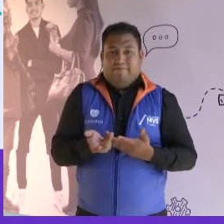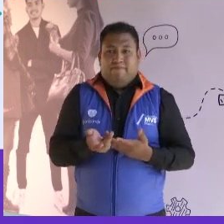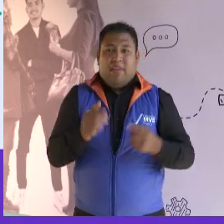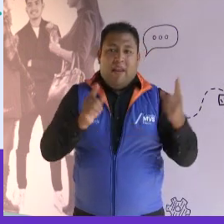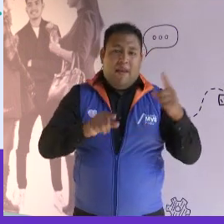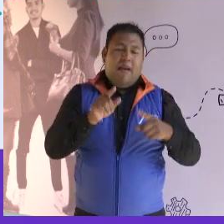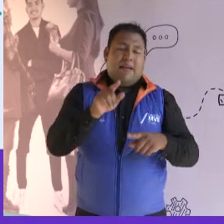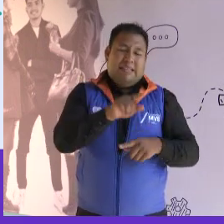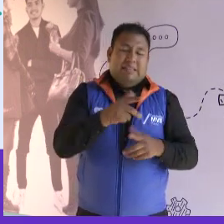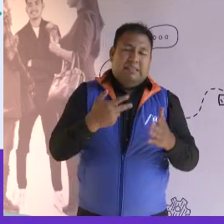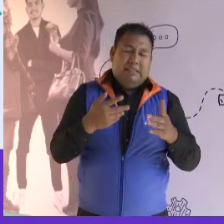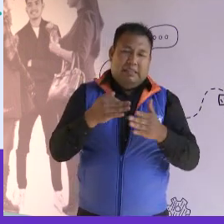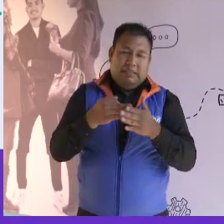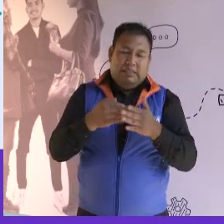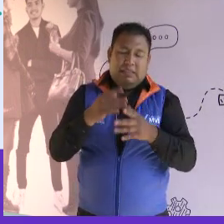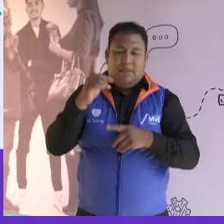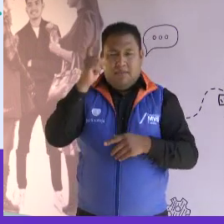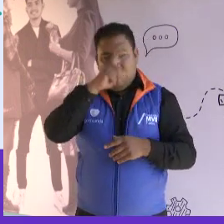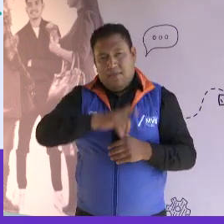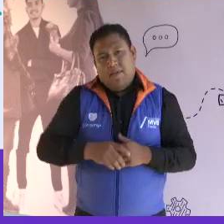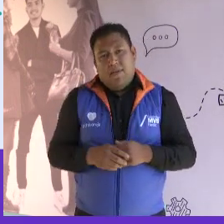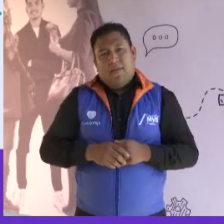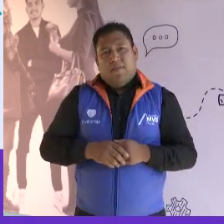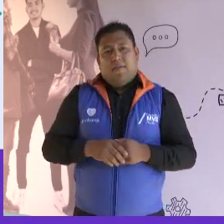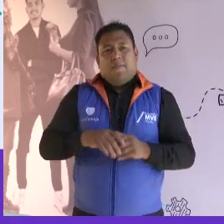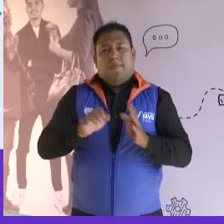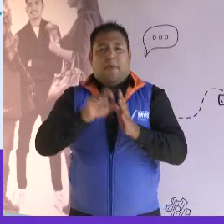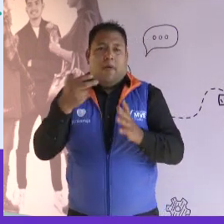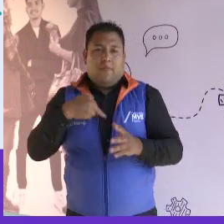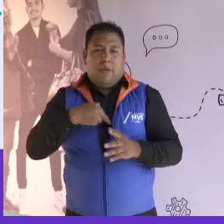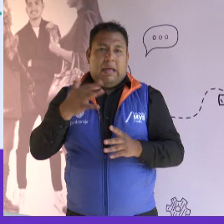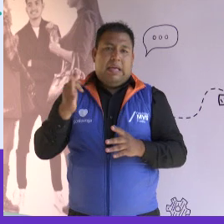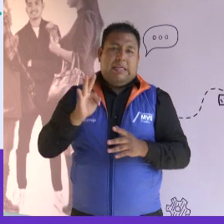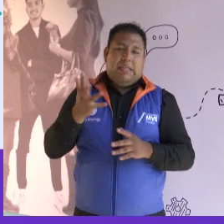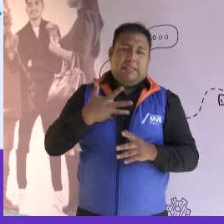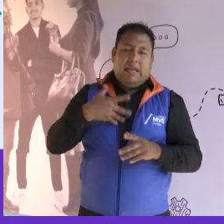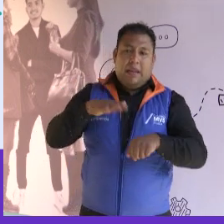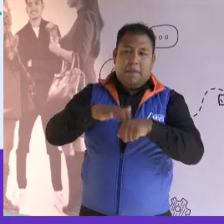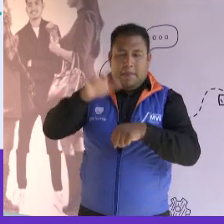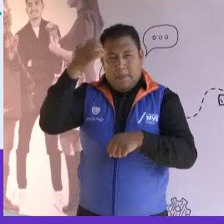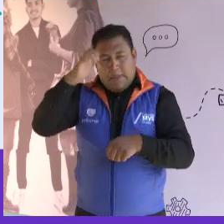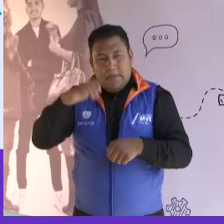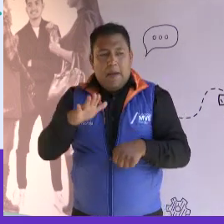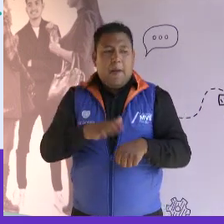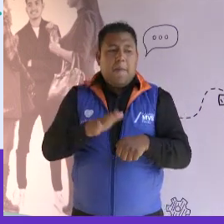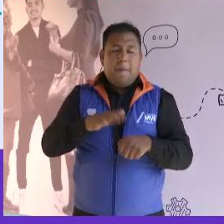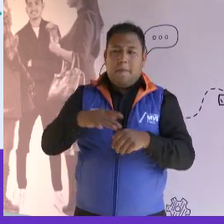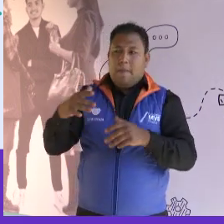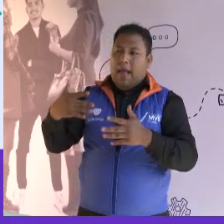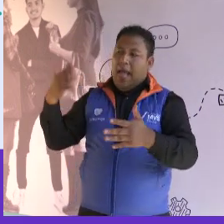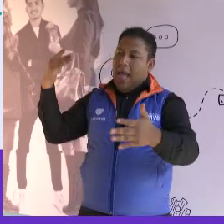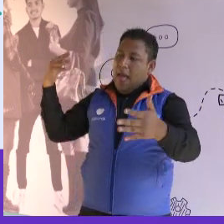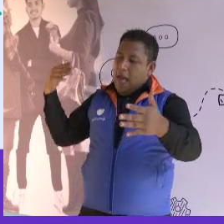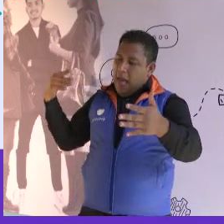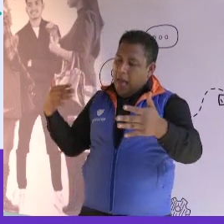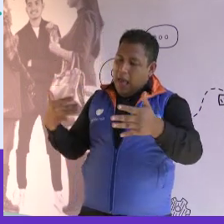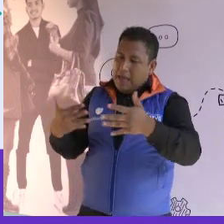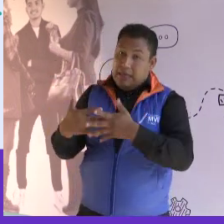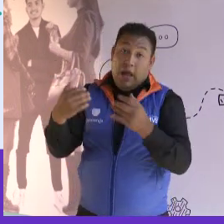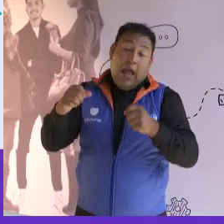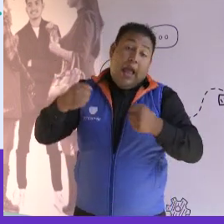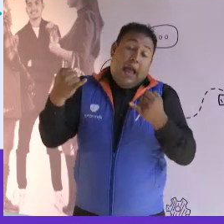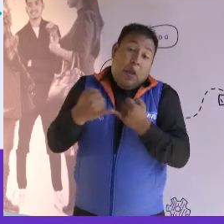organizaciones un poquito pues de mayor trayectoria, mayor experiencia o tal vez algunas veces hasta recursos,